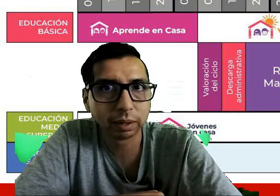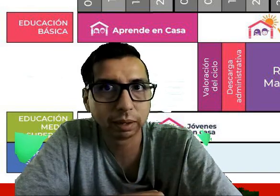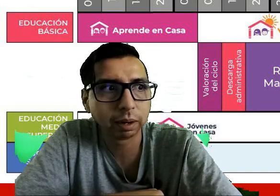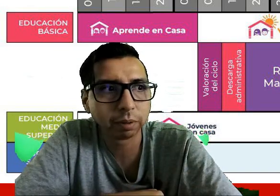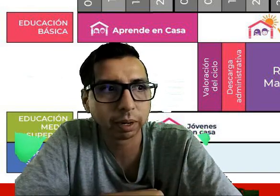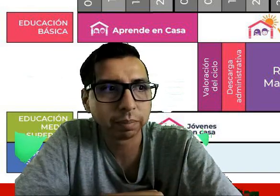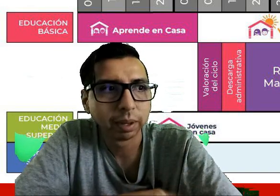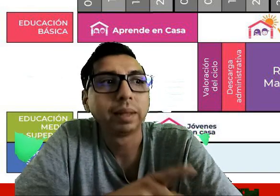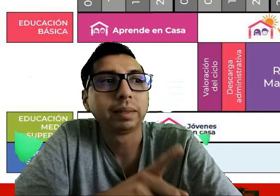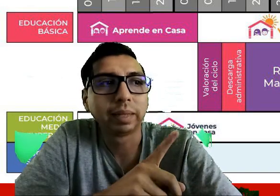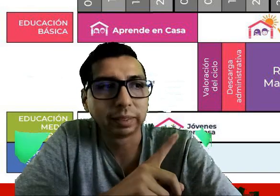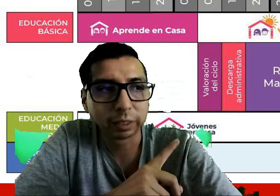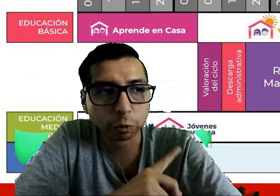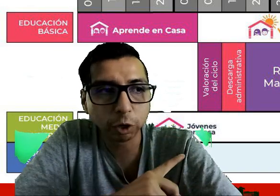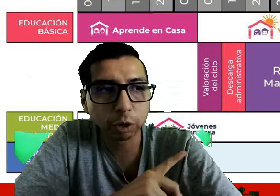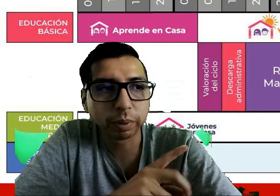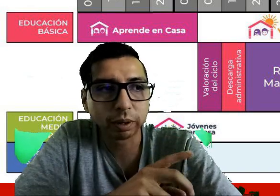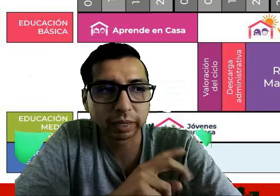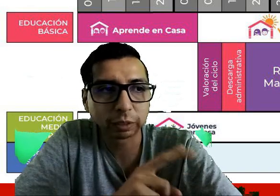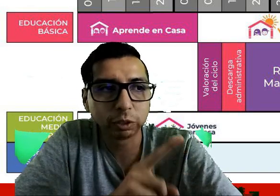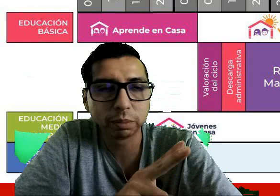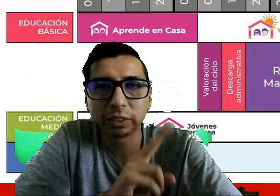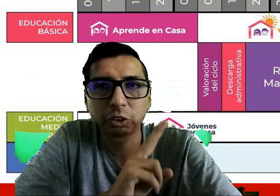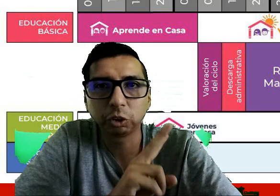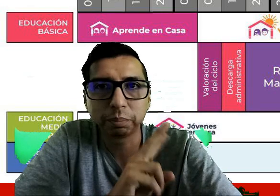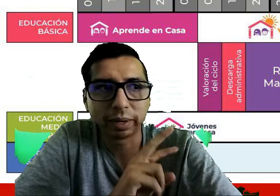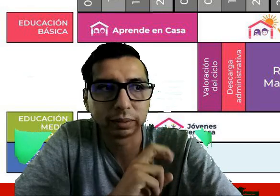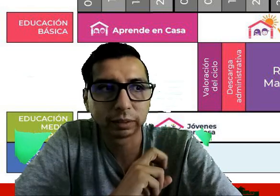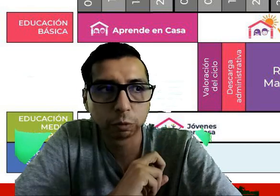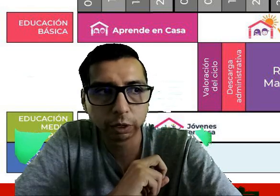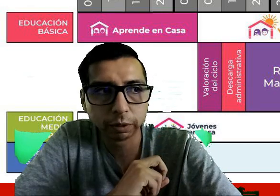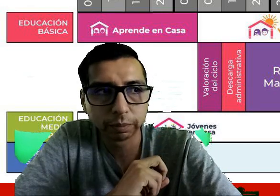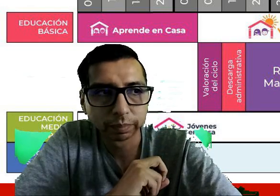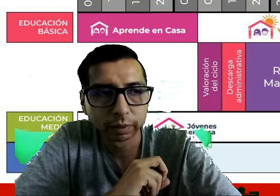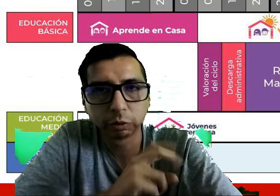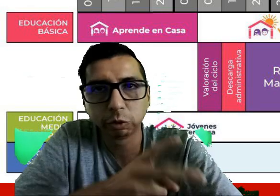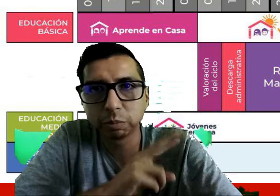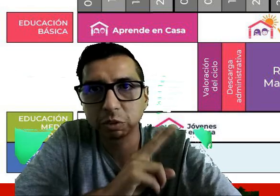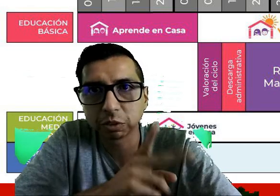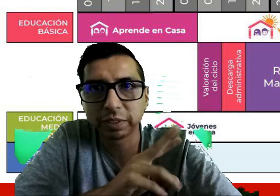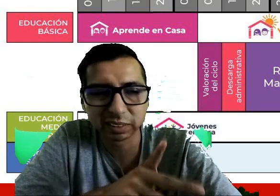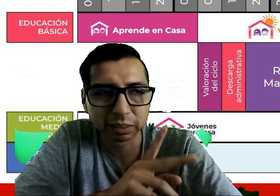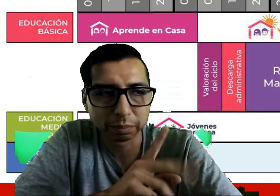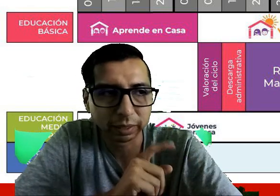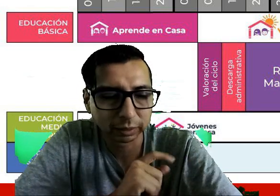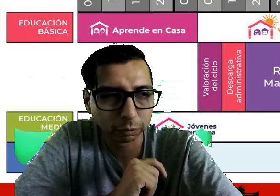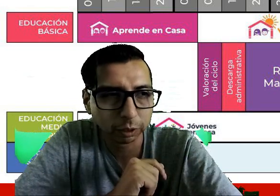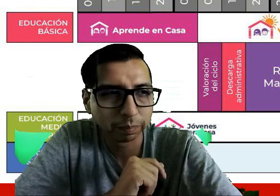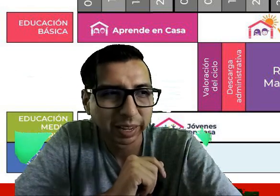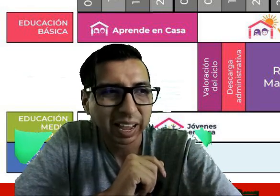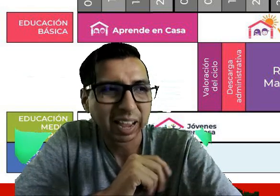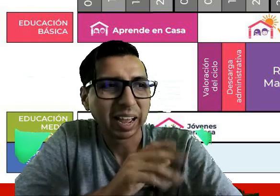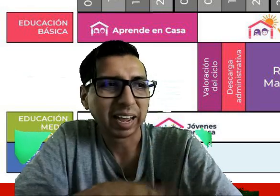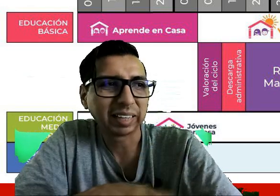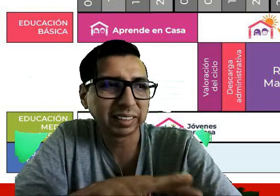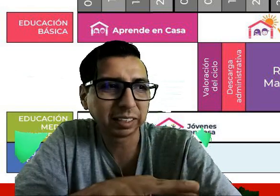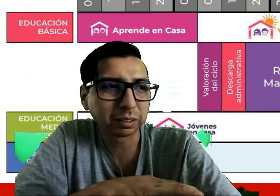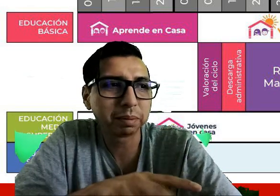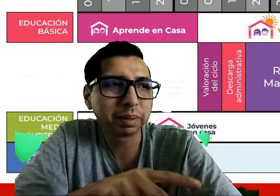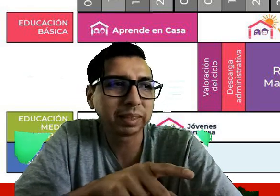y el examen de la UNAM es en julio, pero es en las últimas 2 semanas de julio, los últimos 2 fines de semana de